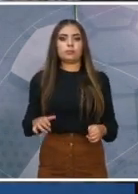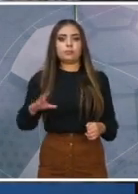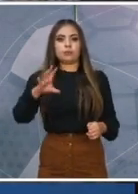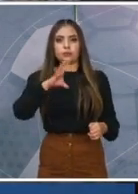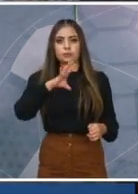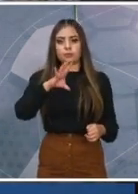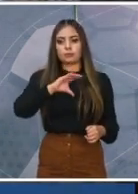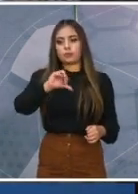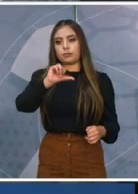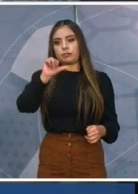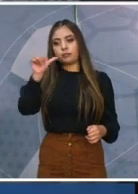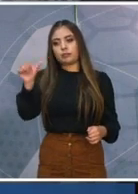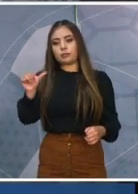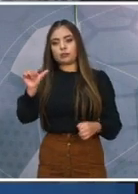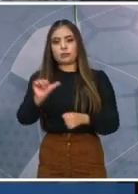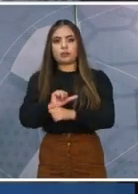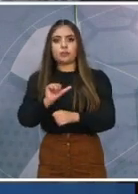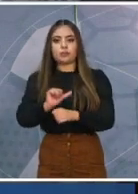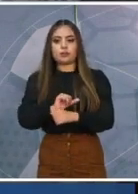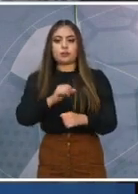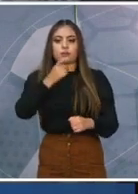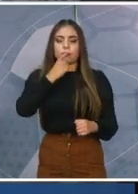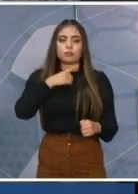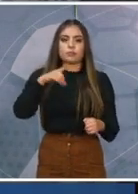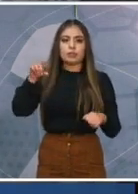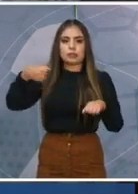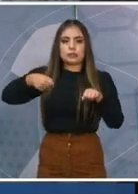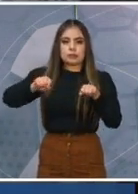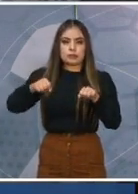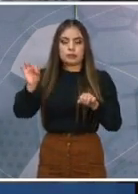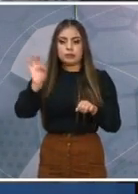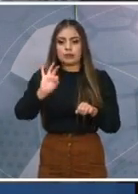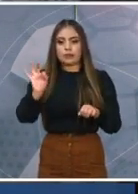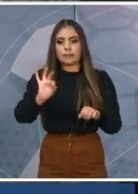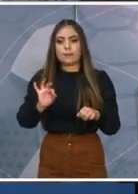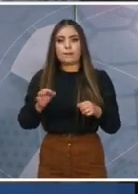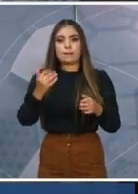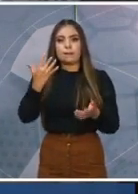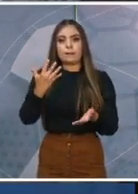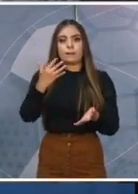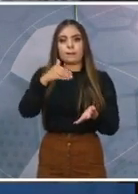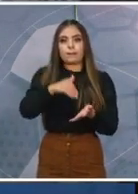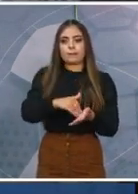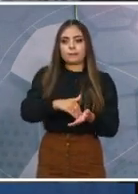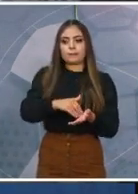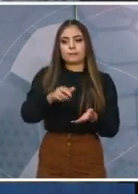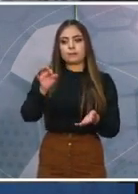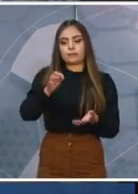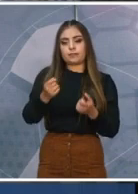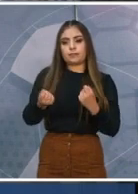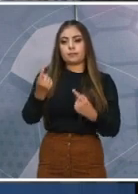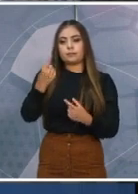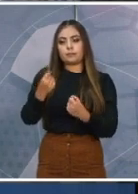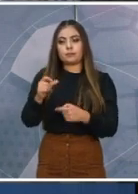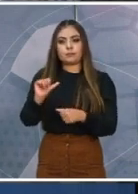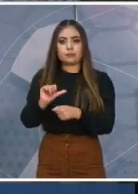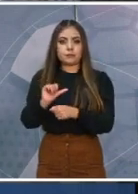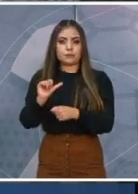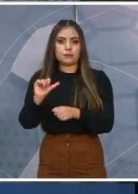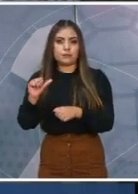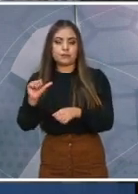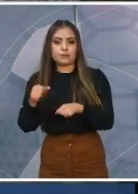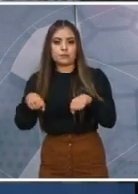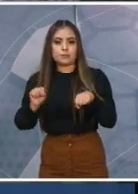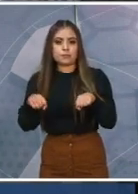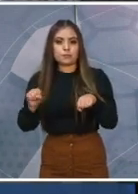motos, me dijo, no, pues te voy a dar 5,000 pesos si ganas algún premio de las motos. Pero si te ganas el carro,